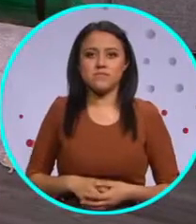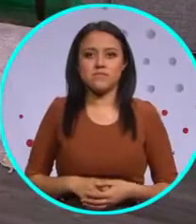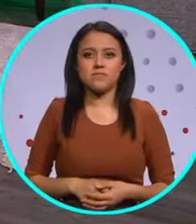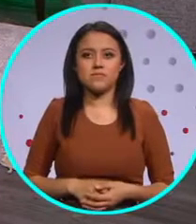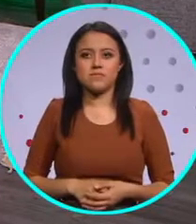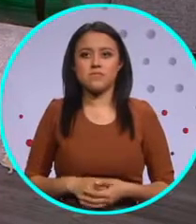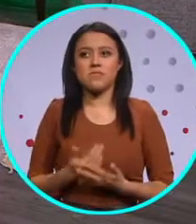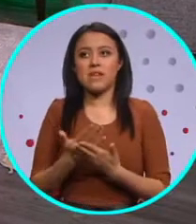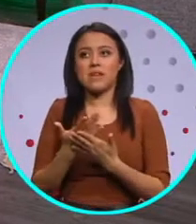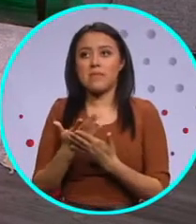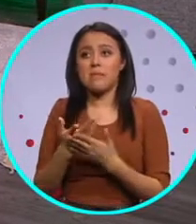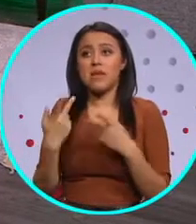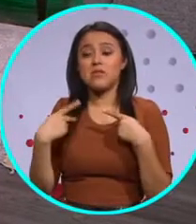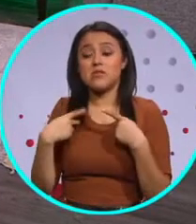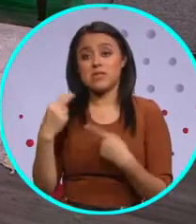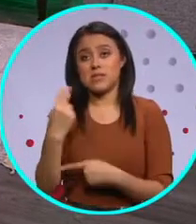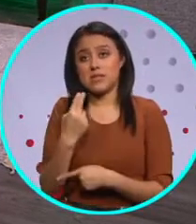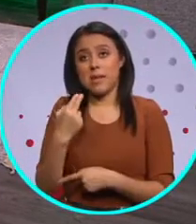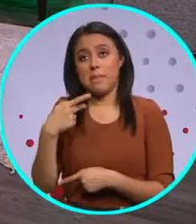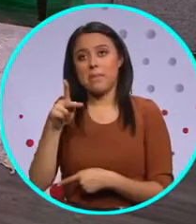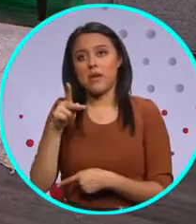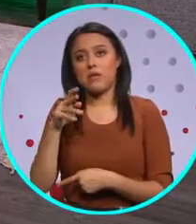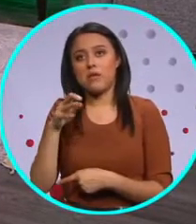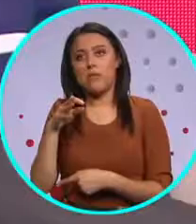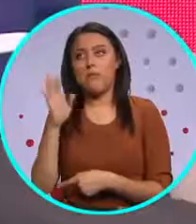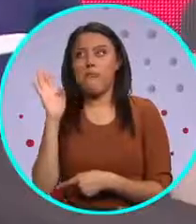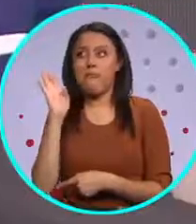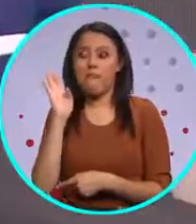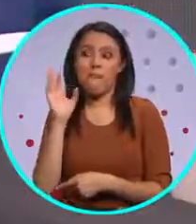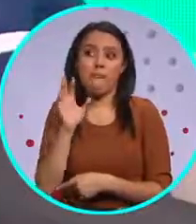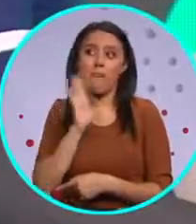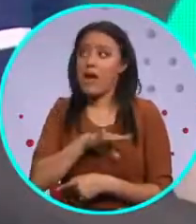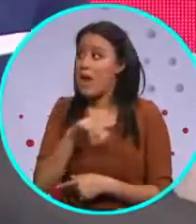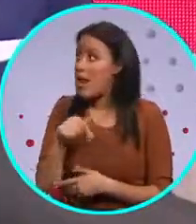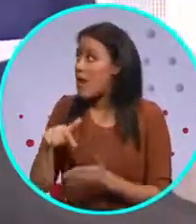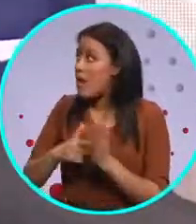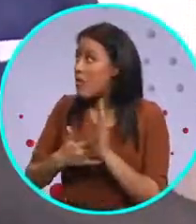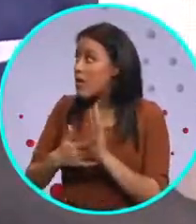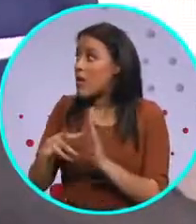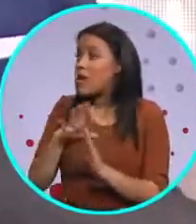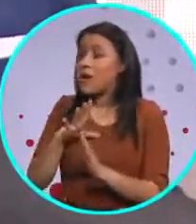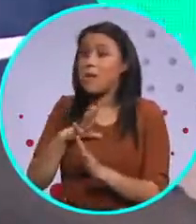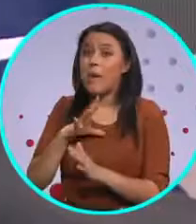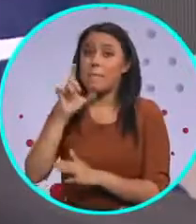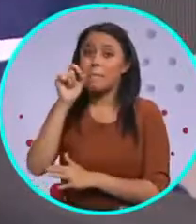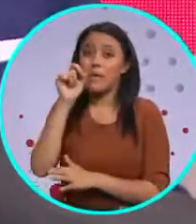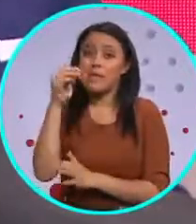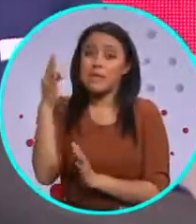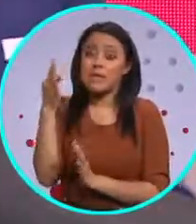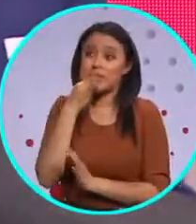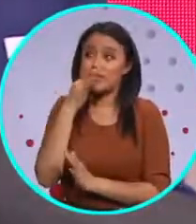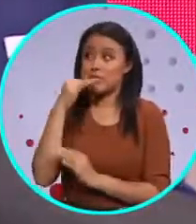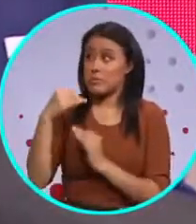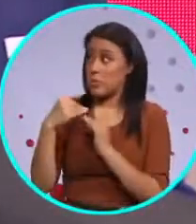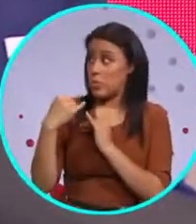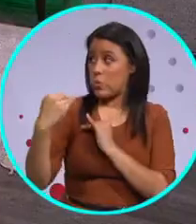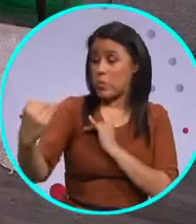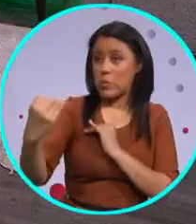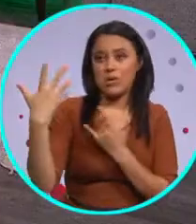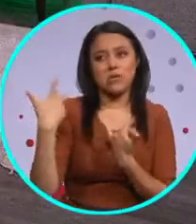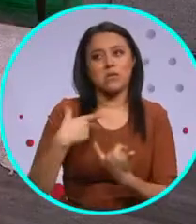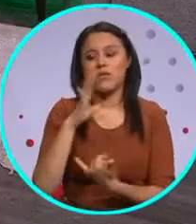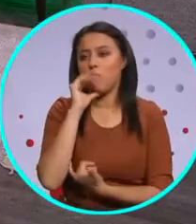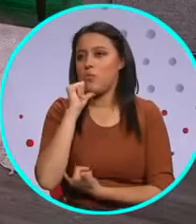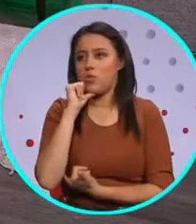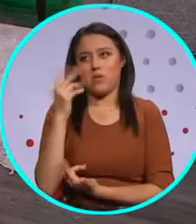guardados en espera de que la ciudadanía pero malaya a la hora que tú ilícito sea a 20 minutos de distancia claro y no podías